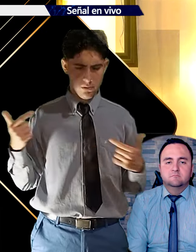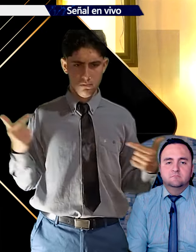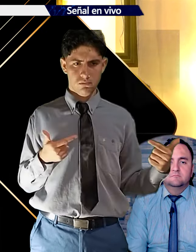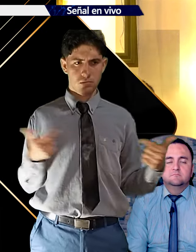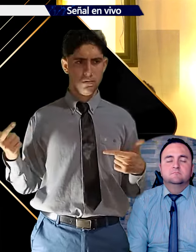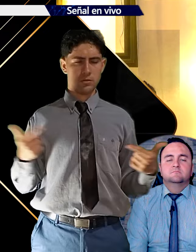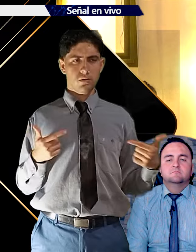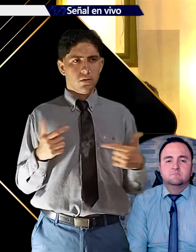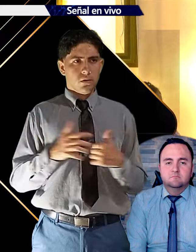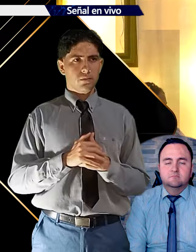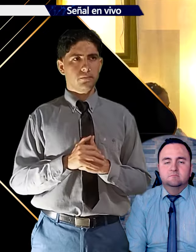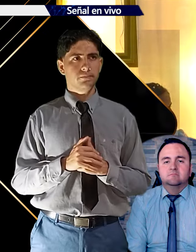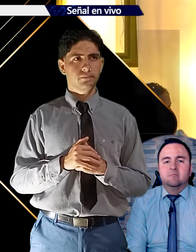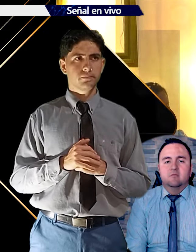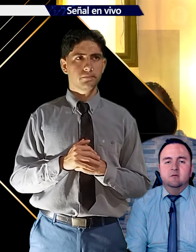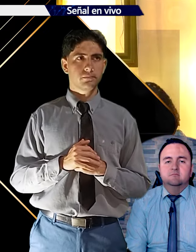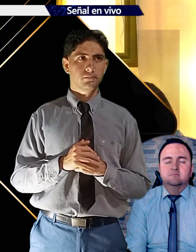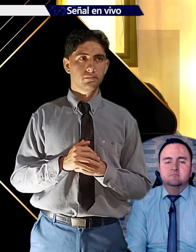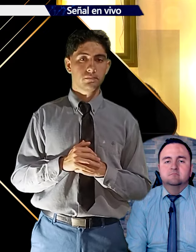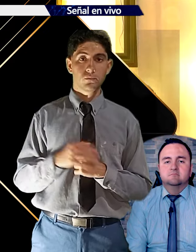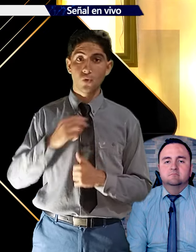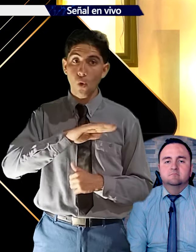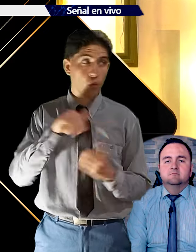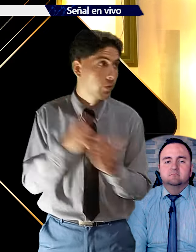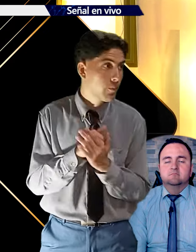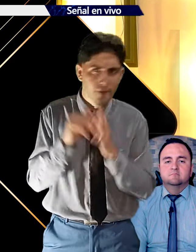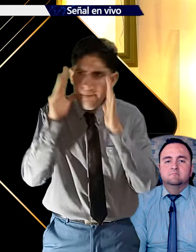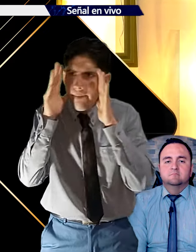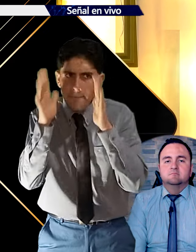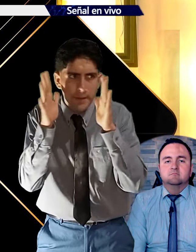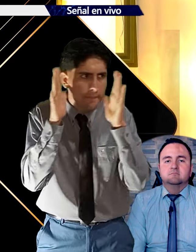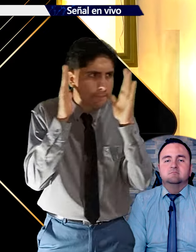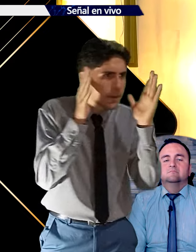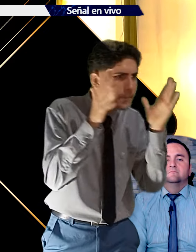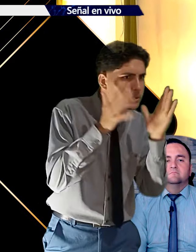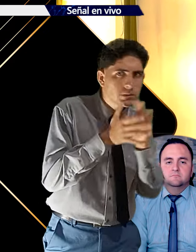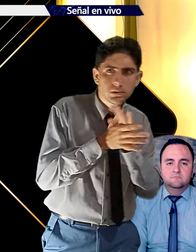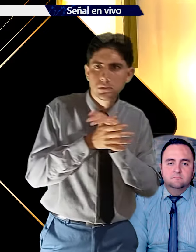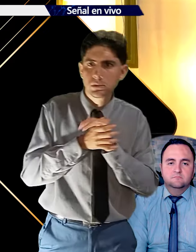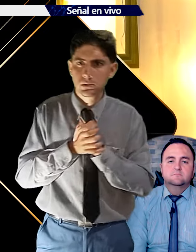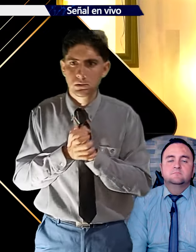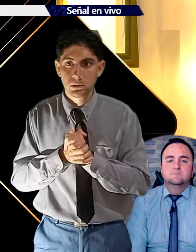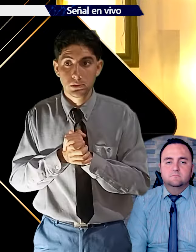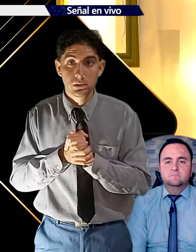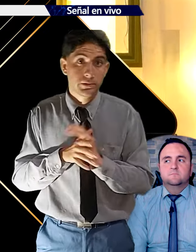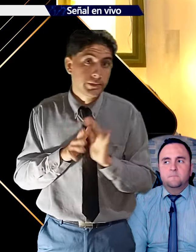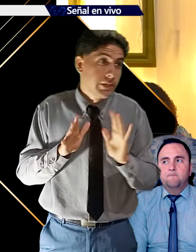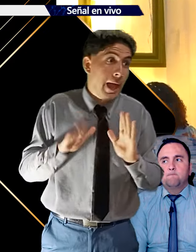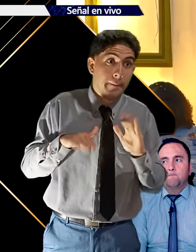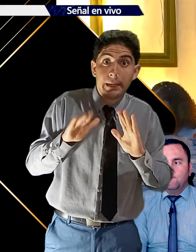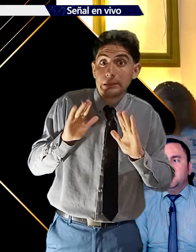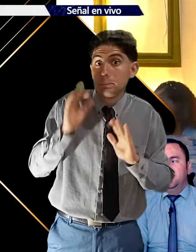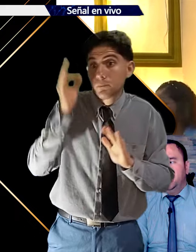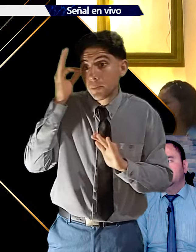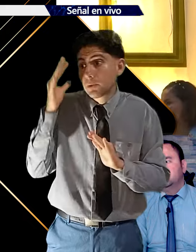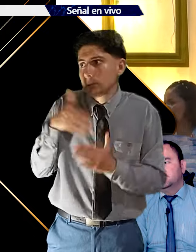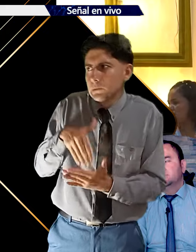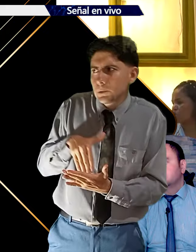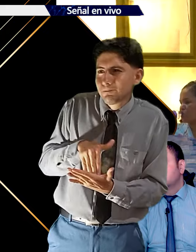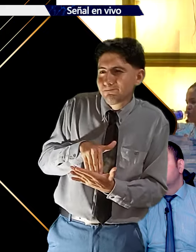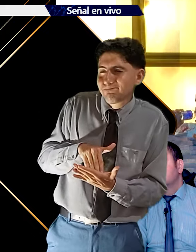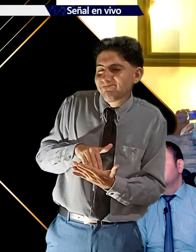la fe. Estamos en guerra. El pastor Andrés decía, me llamó mucho la atención: nadie está exento, estamos en un camino,